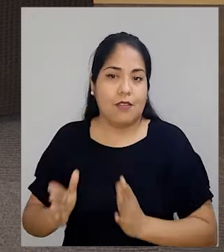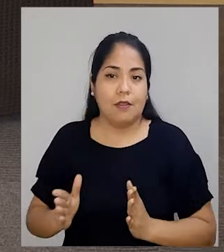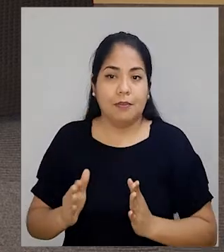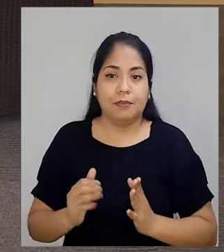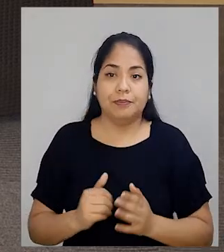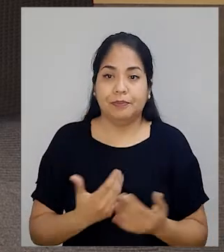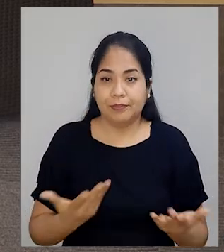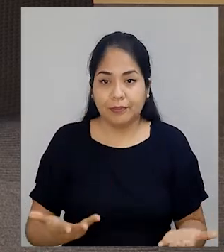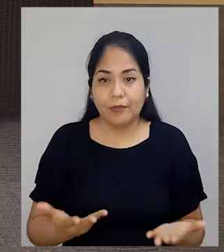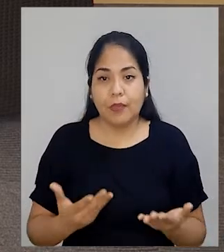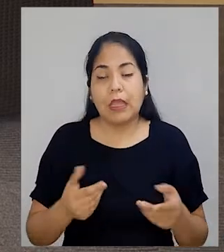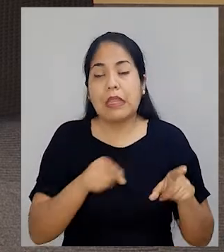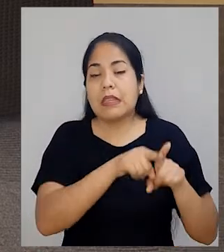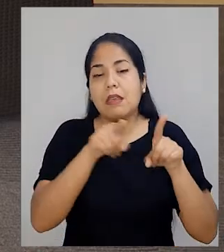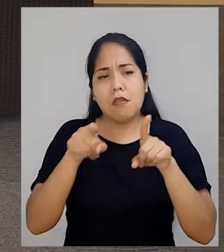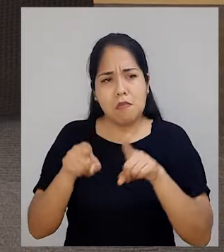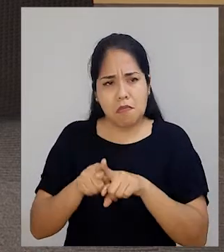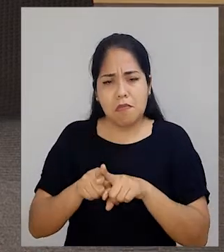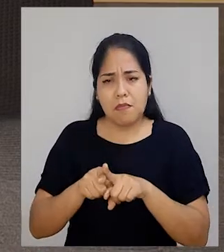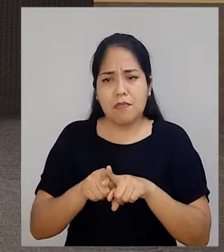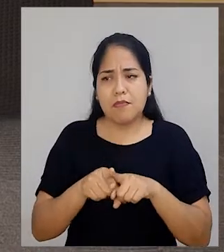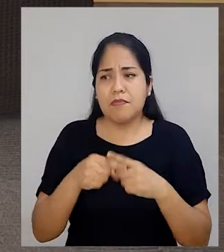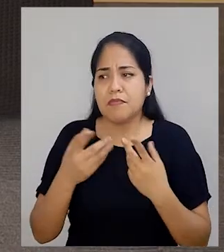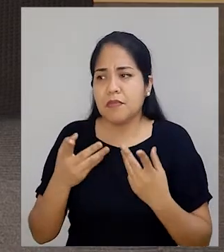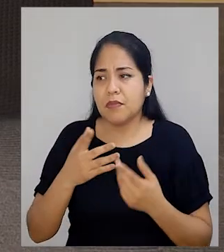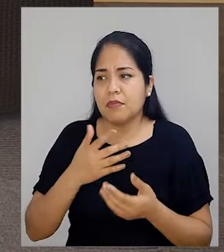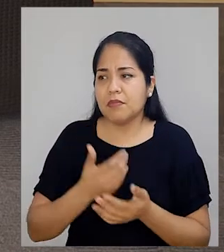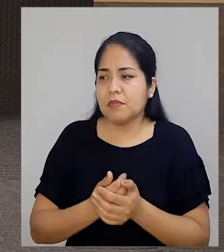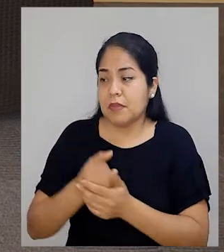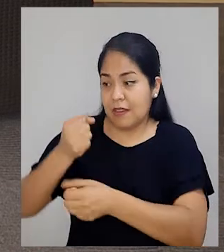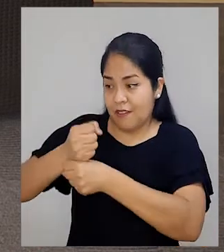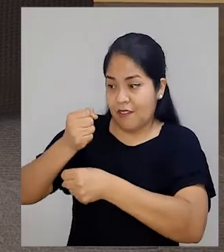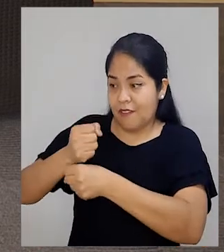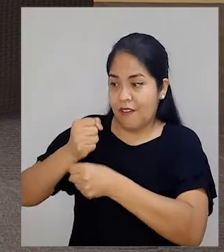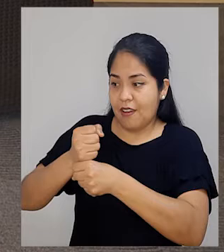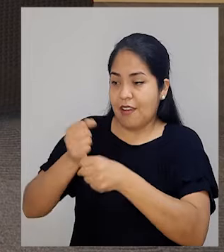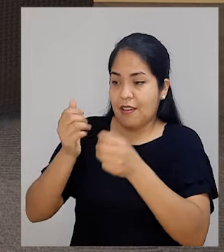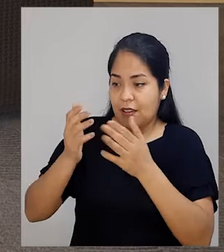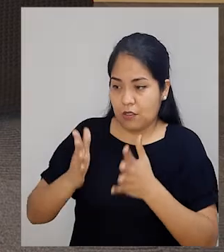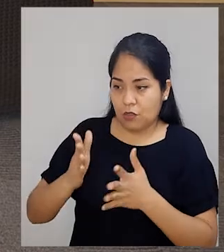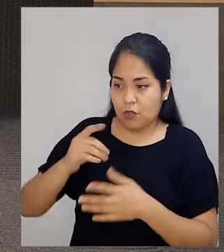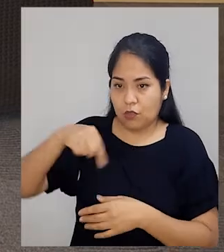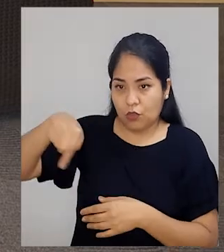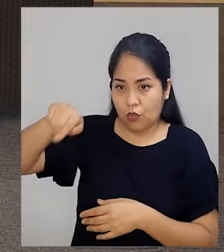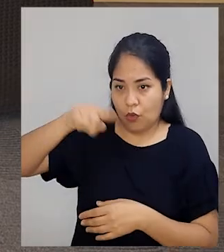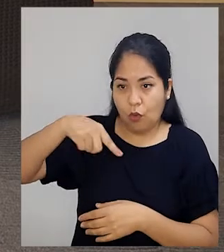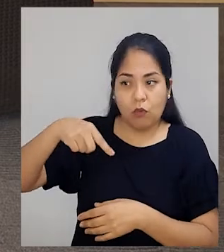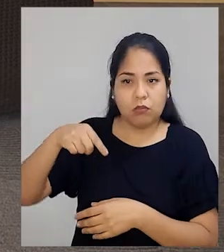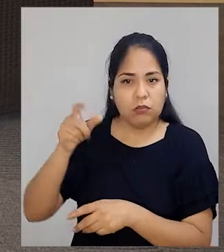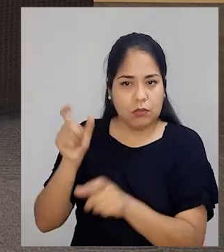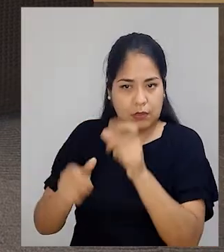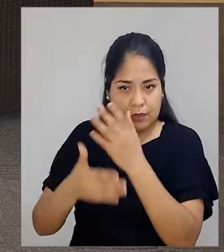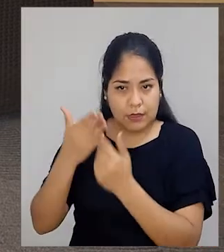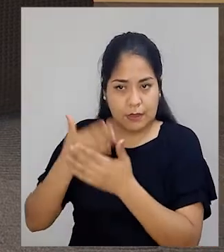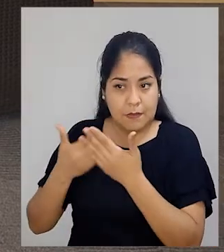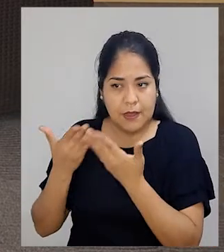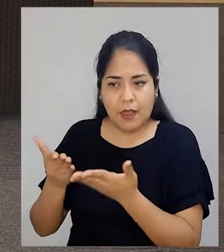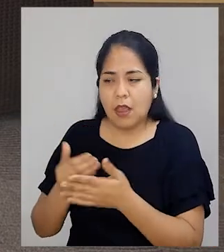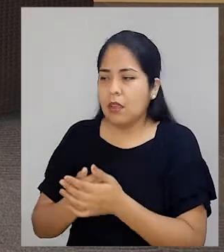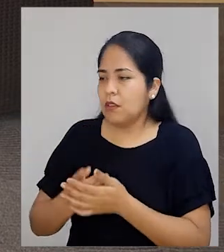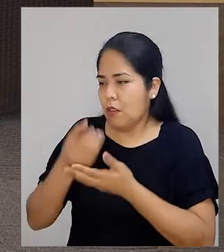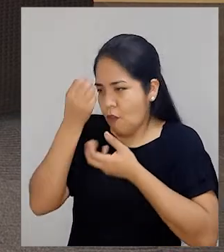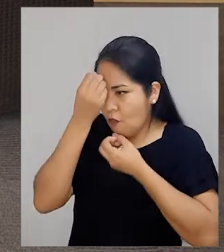a los empleadores. Y naturalmente también promovemos a nivel de los trabajadores, puntualmente los trabajadores